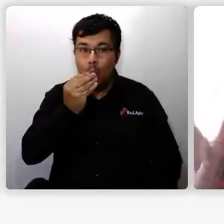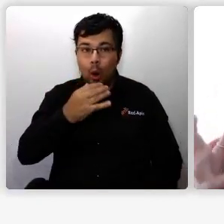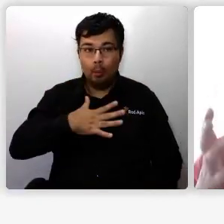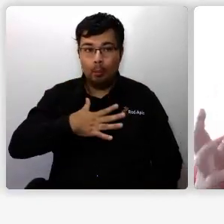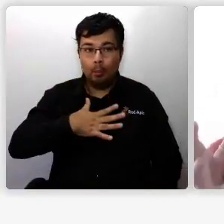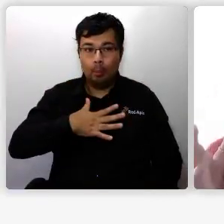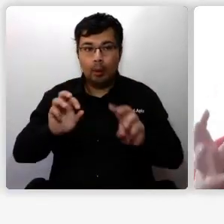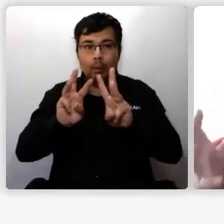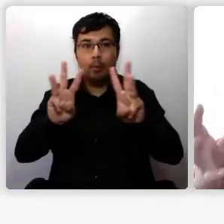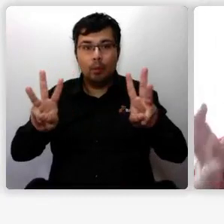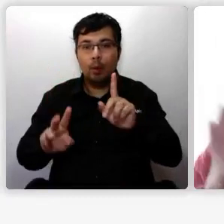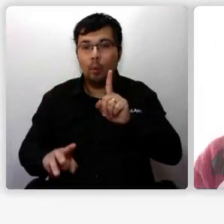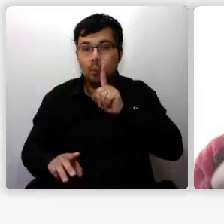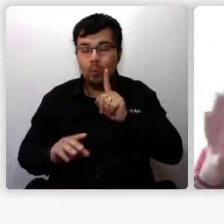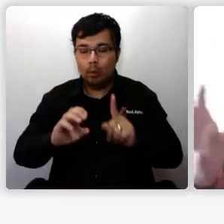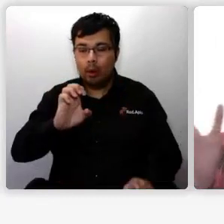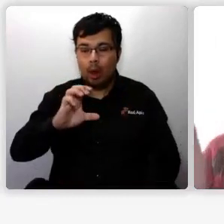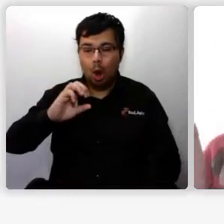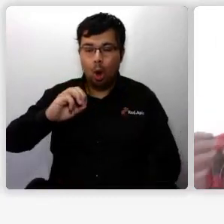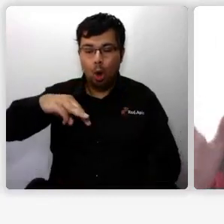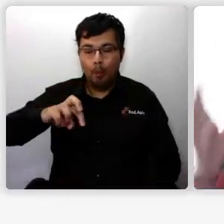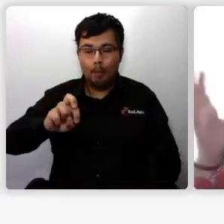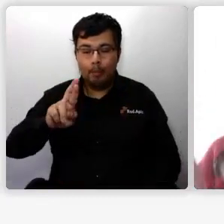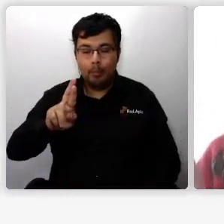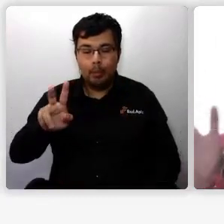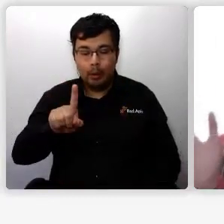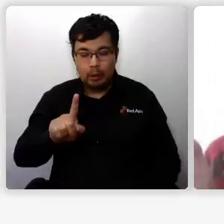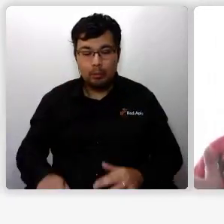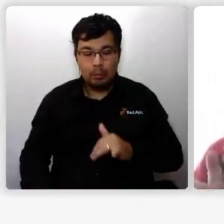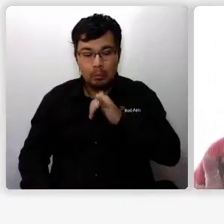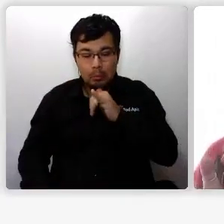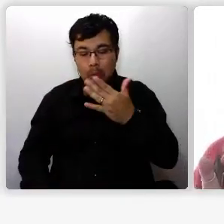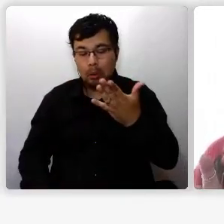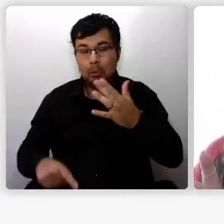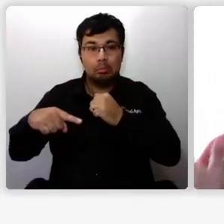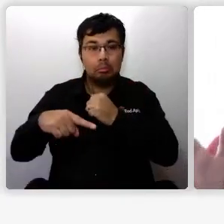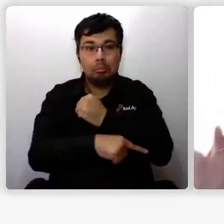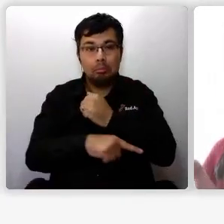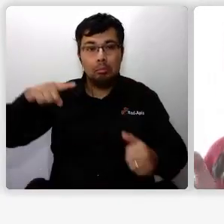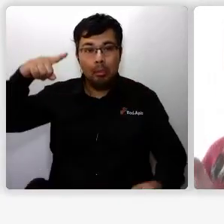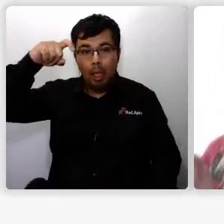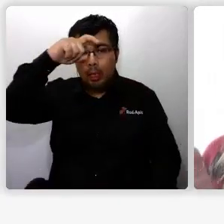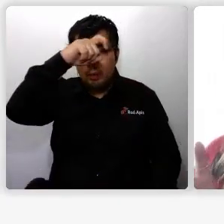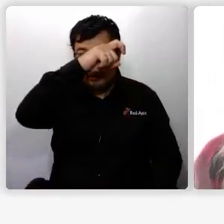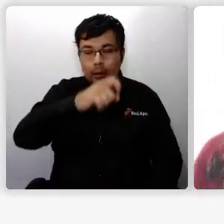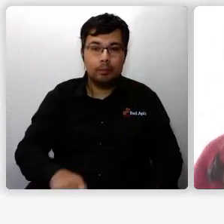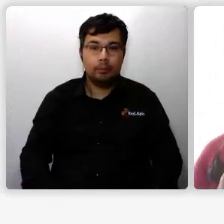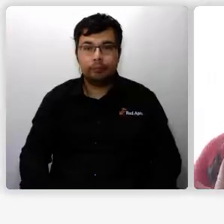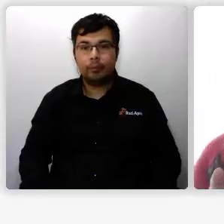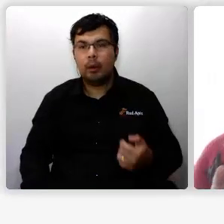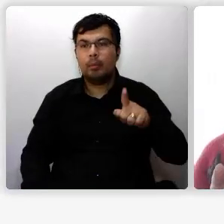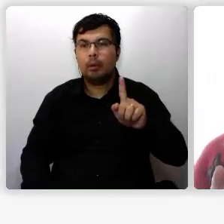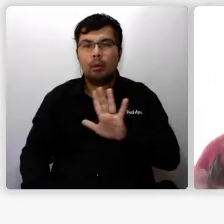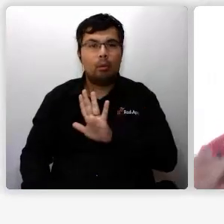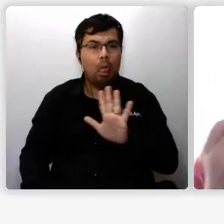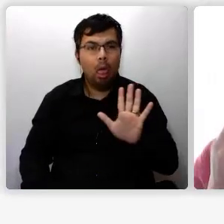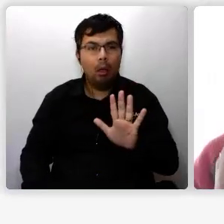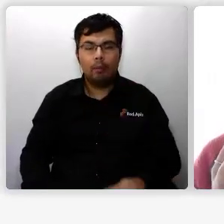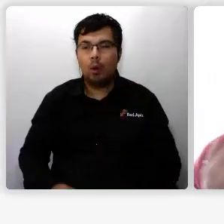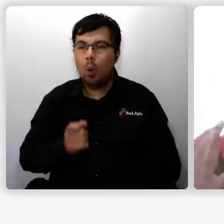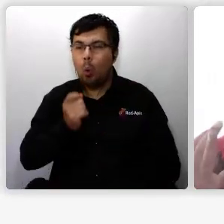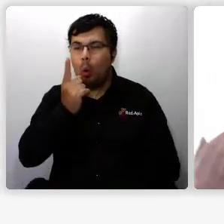quizás eso ya es más difícil, le agrega más complejidad, pero bueno, es la forma. Ok, lo vamos a hacer. Pero si no, bueno, ¿qué información es importante que